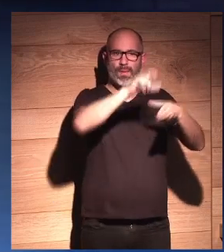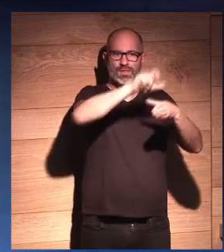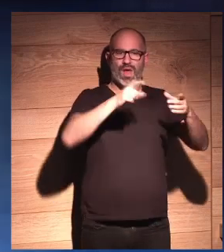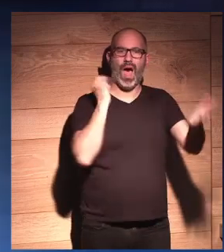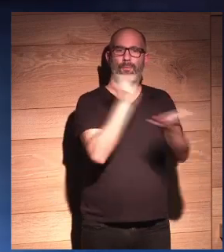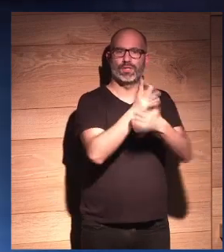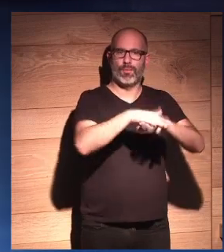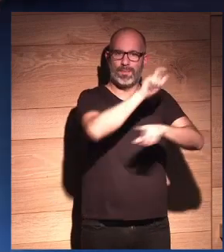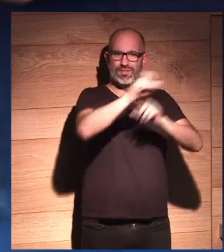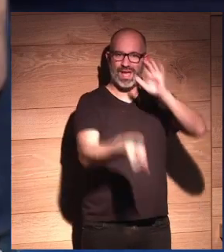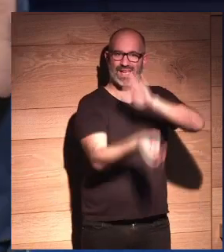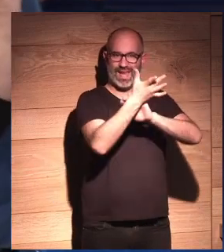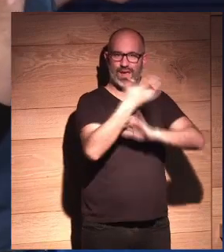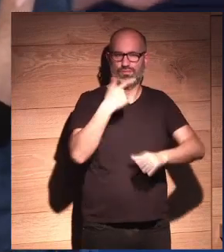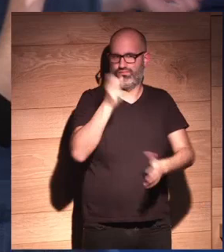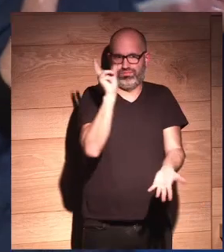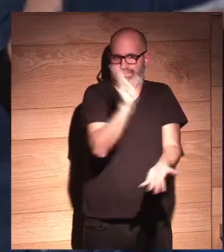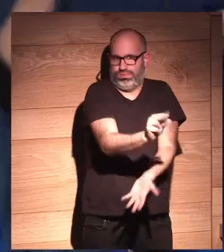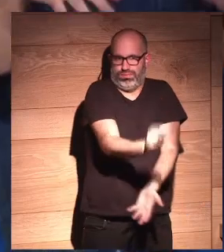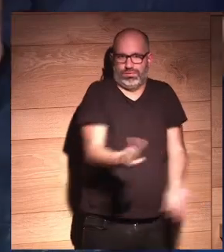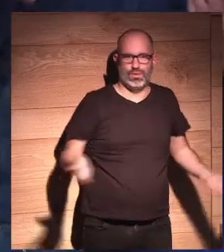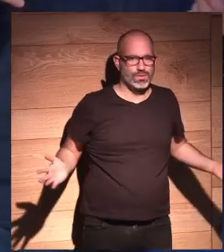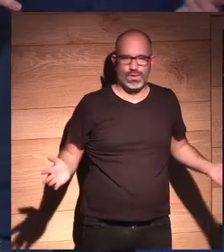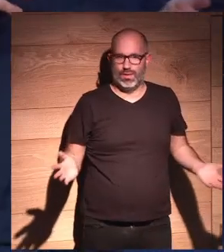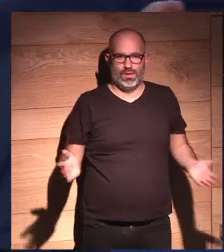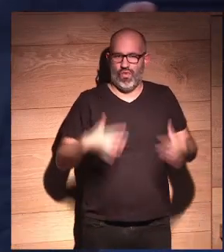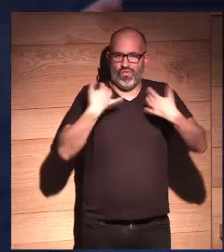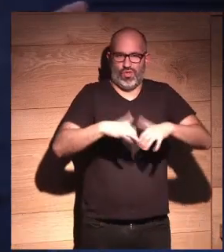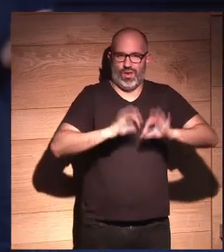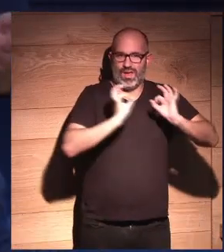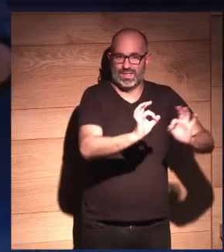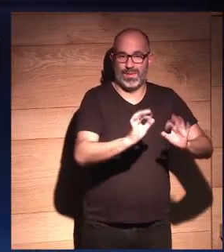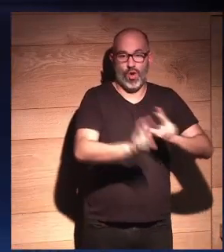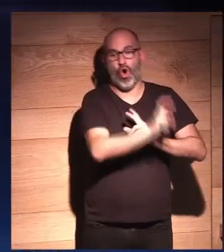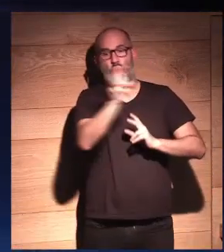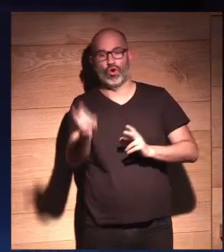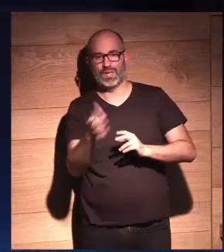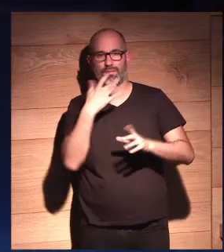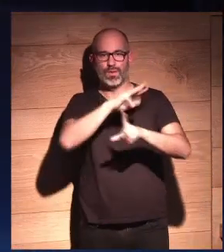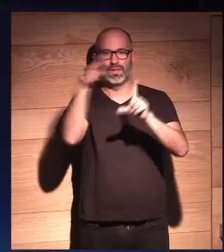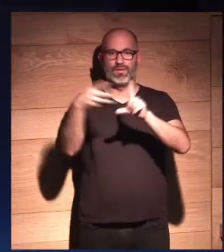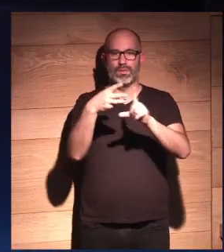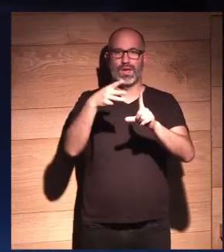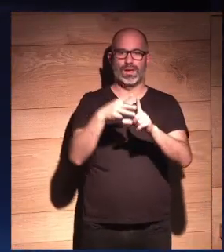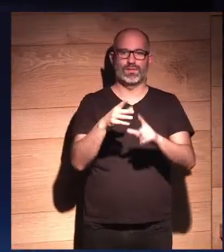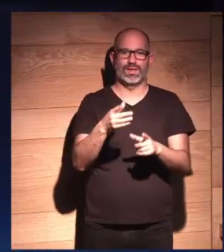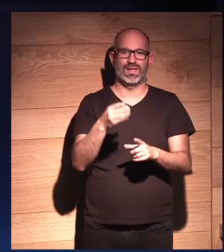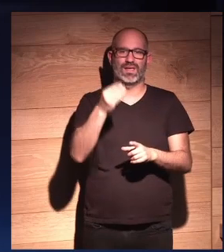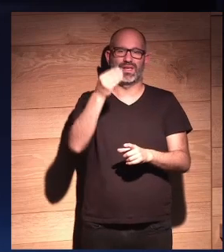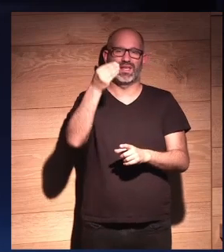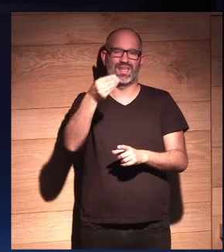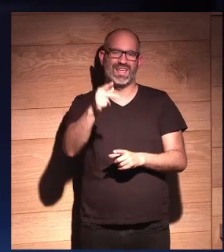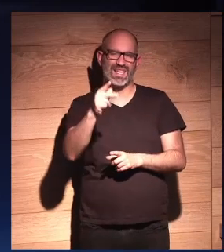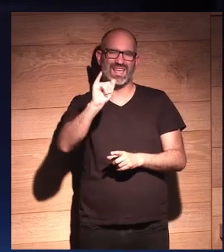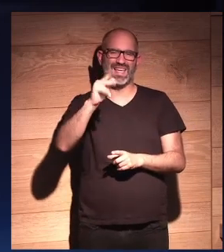los creadores. Lo que es la hostia. Que ojalá todo funcionara así. Sin embargo, Kickstarter no. Kickstarter se ha convertido, en un inicio sí,